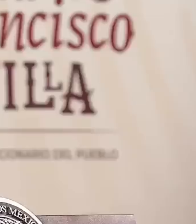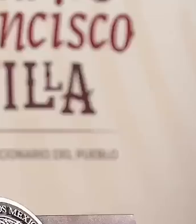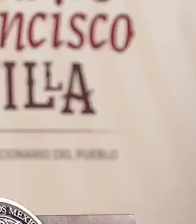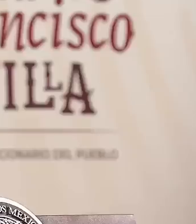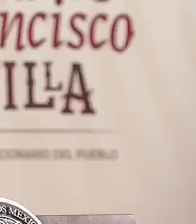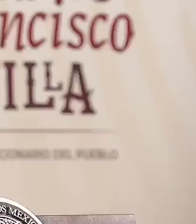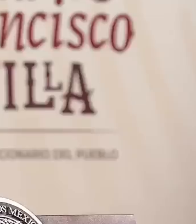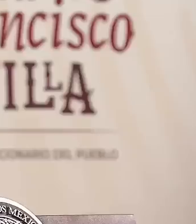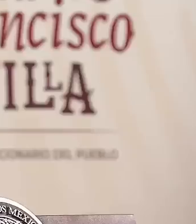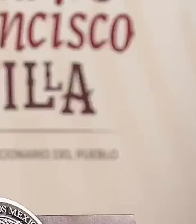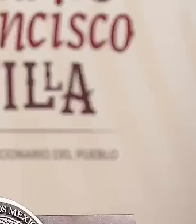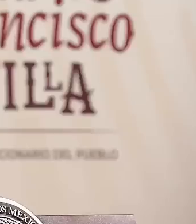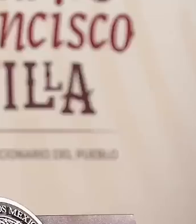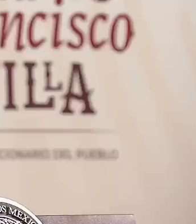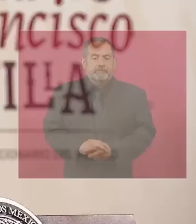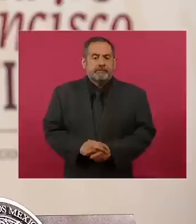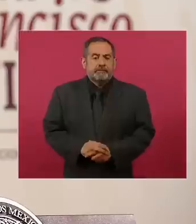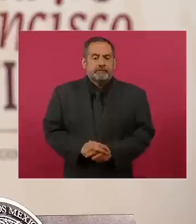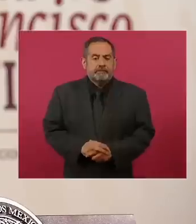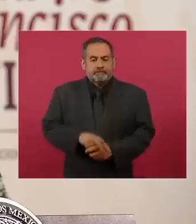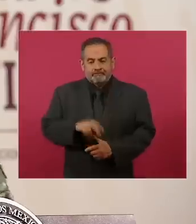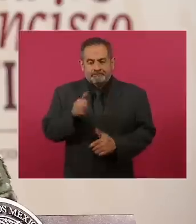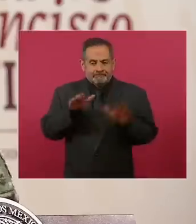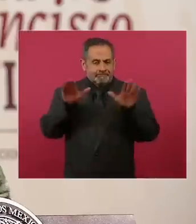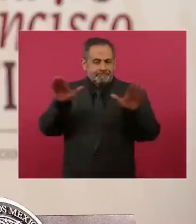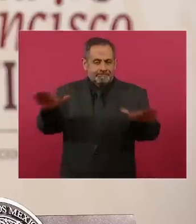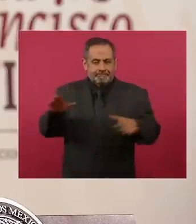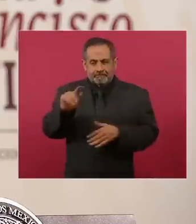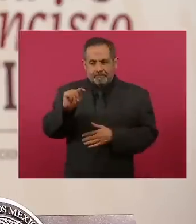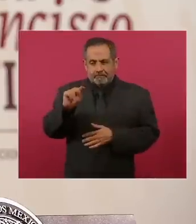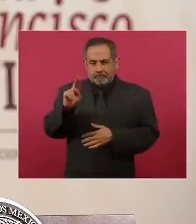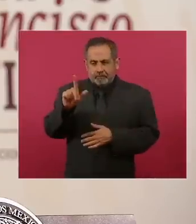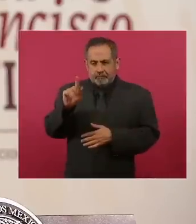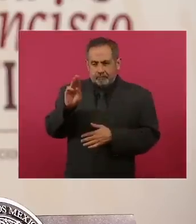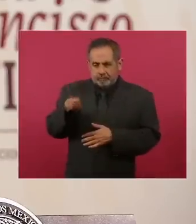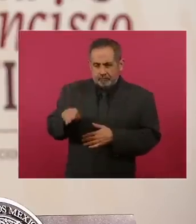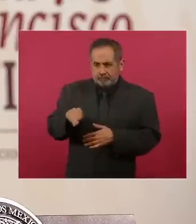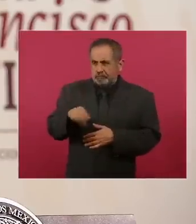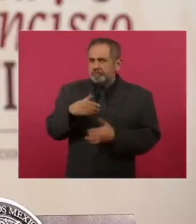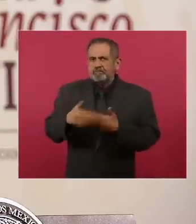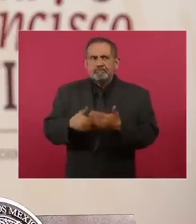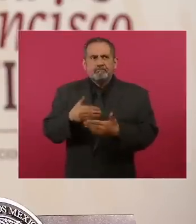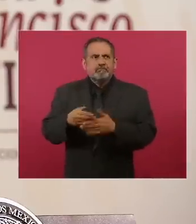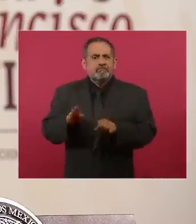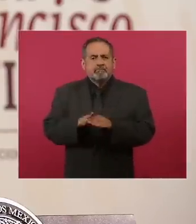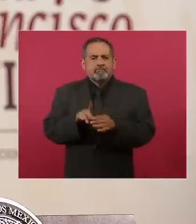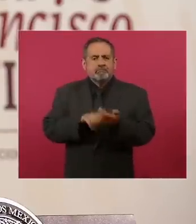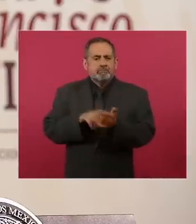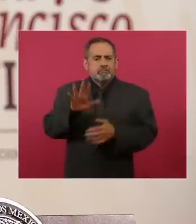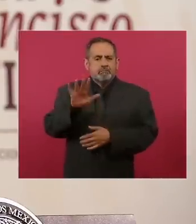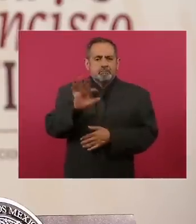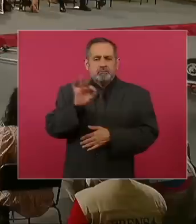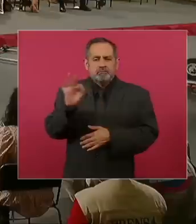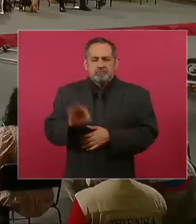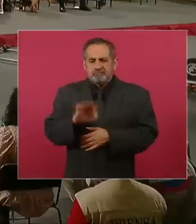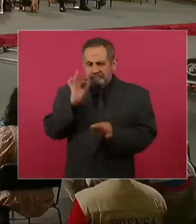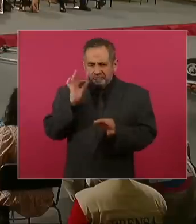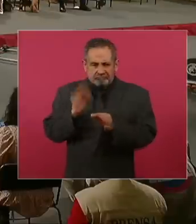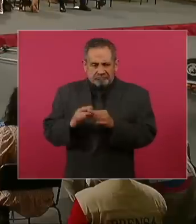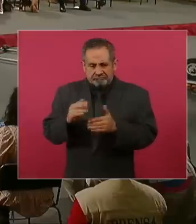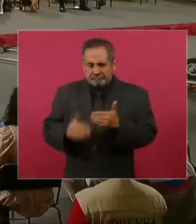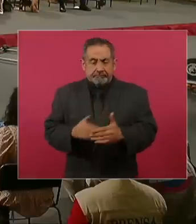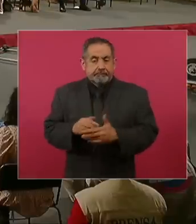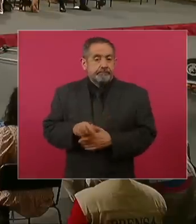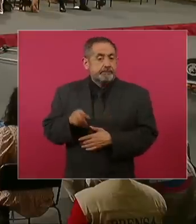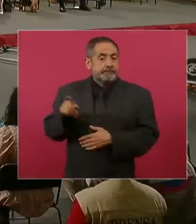Carrillo Puerto, estamos alcanzando ya próximamente un avance real del 50%. Aquí la